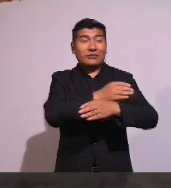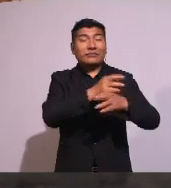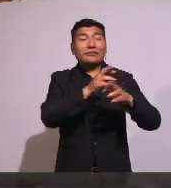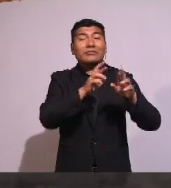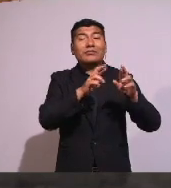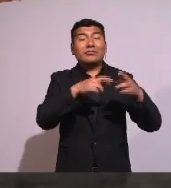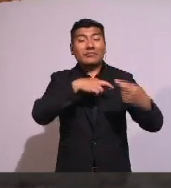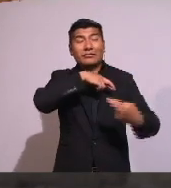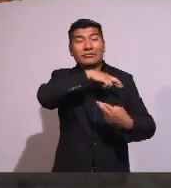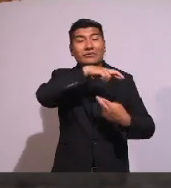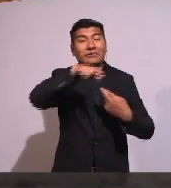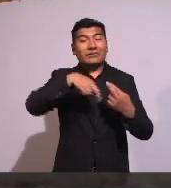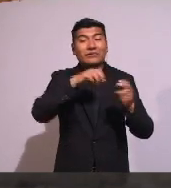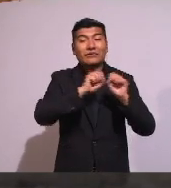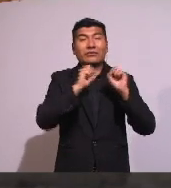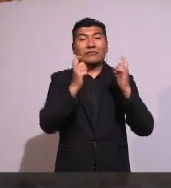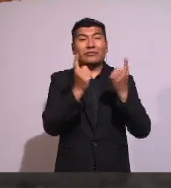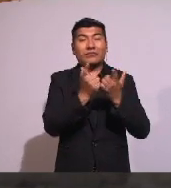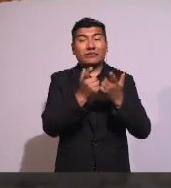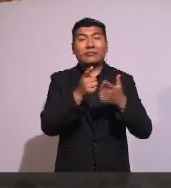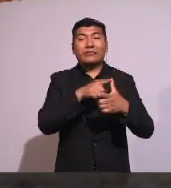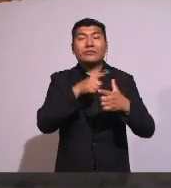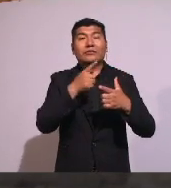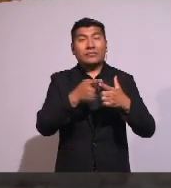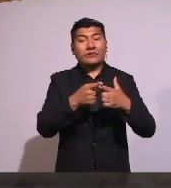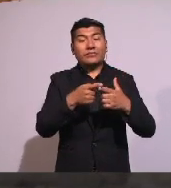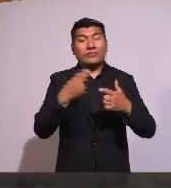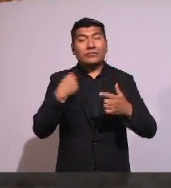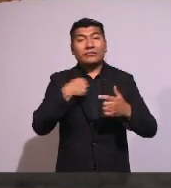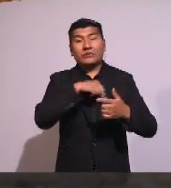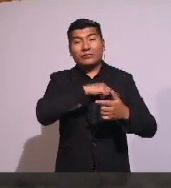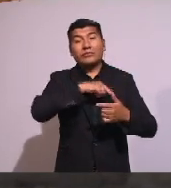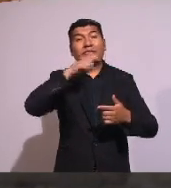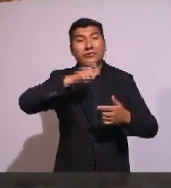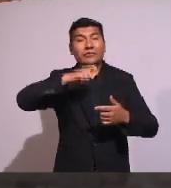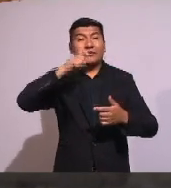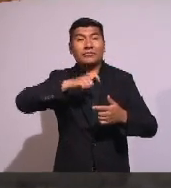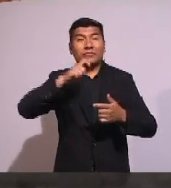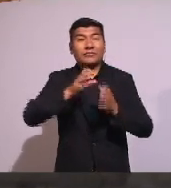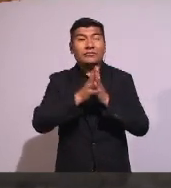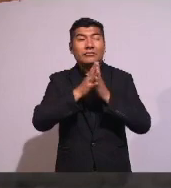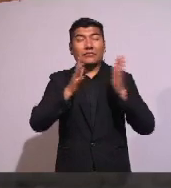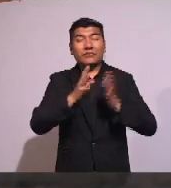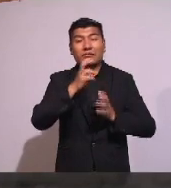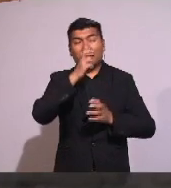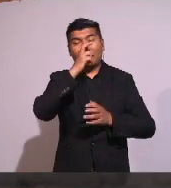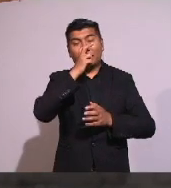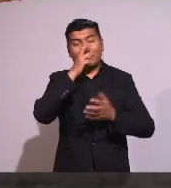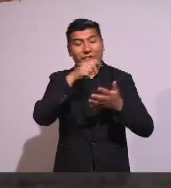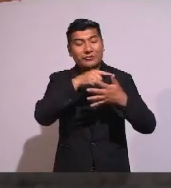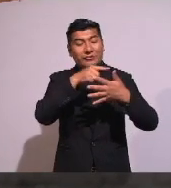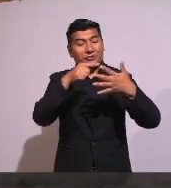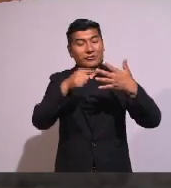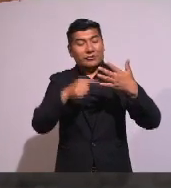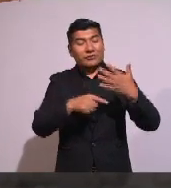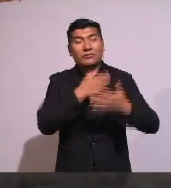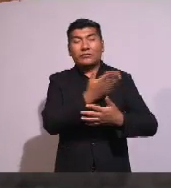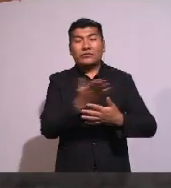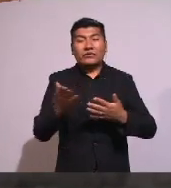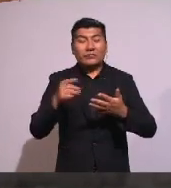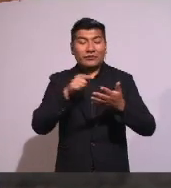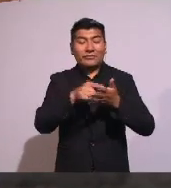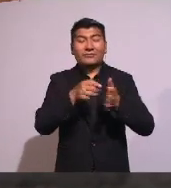y laborales. Por lo tanto, debemos tomar muy en cuenta esta relación,